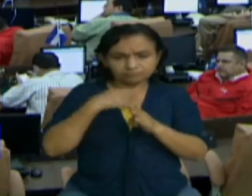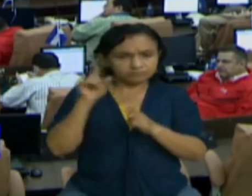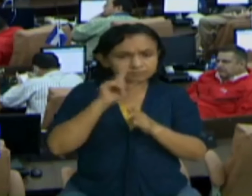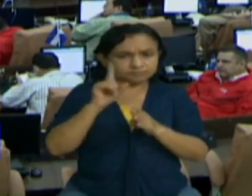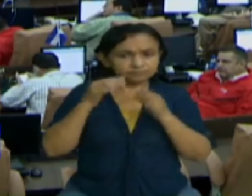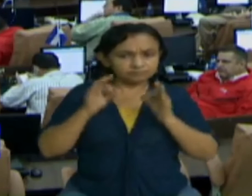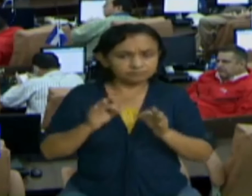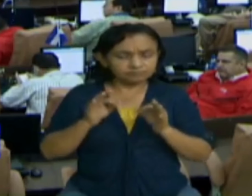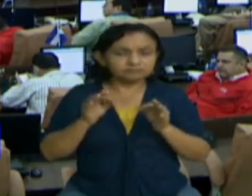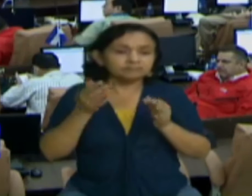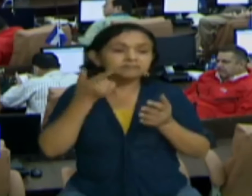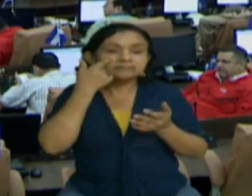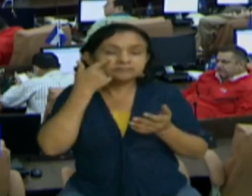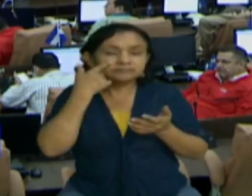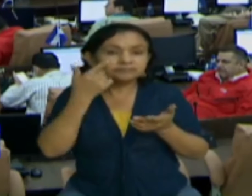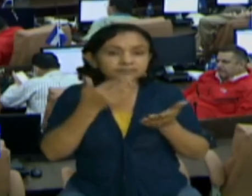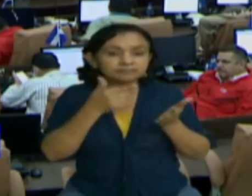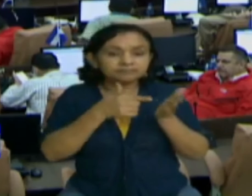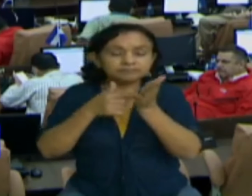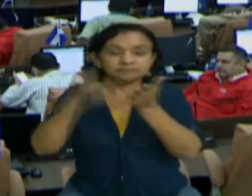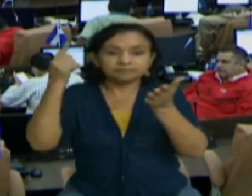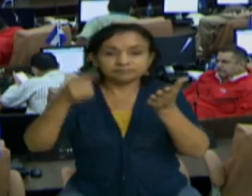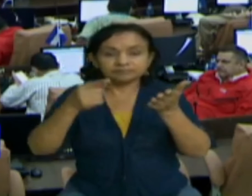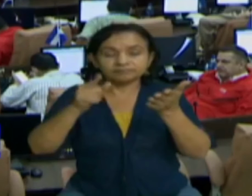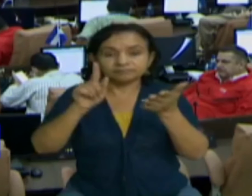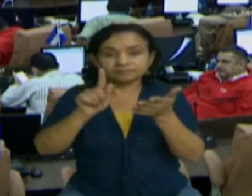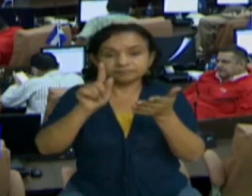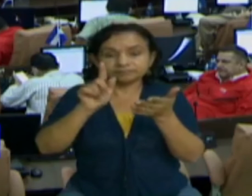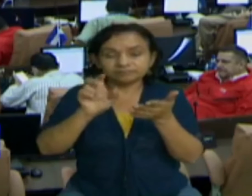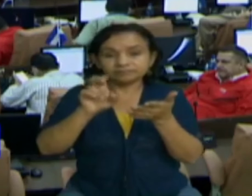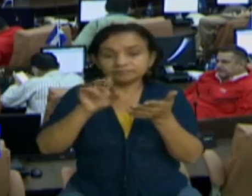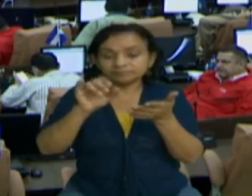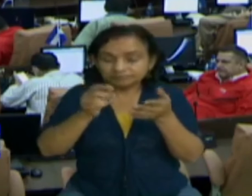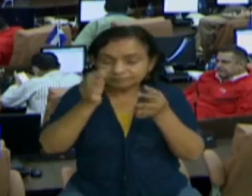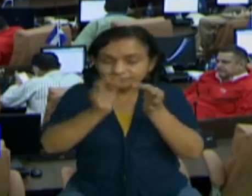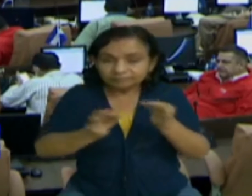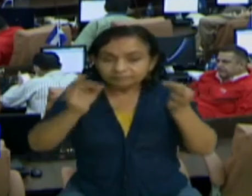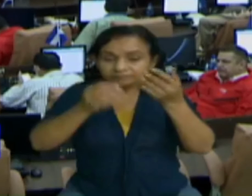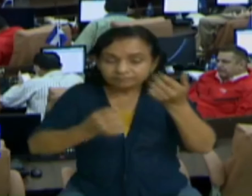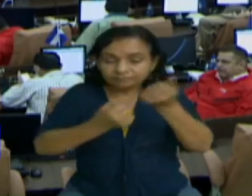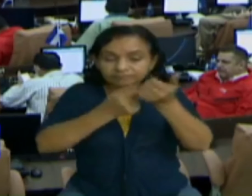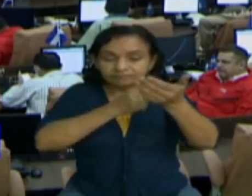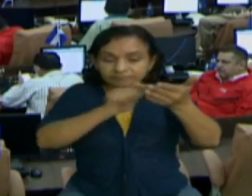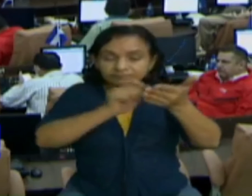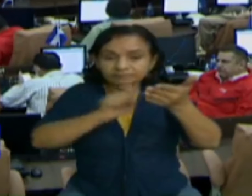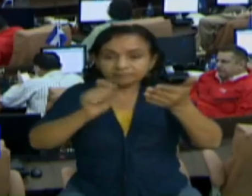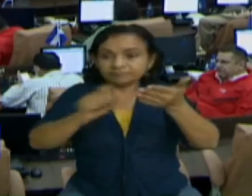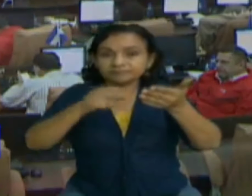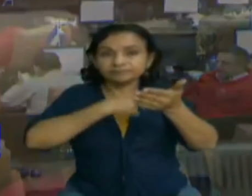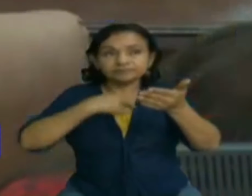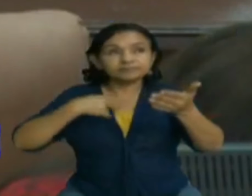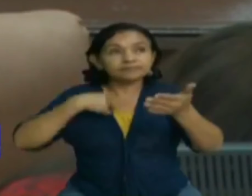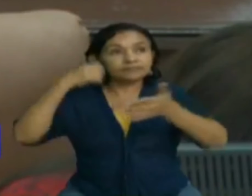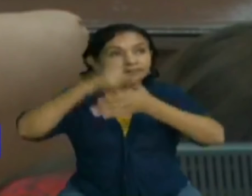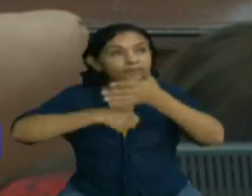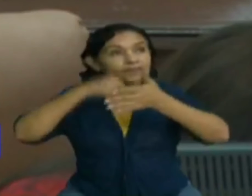presentar una acusación técnicamente fundamentada, que se debe de realizar una